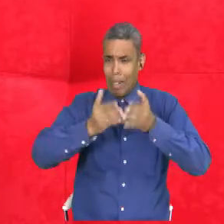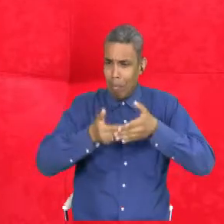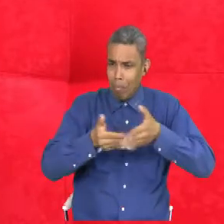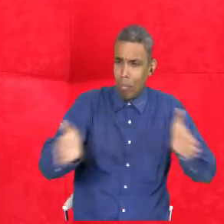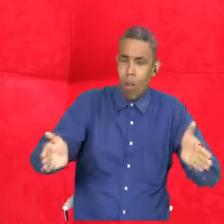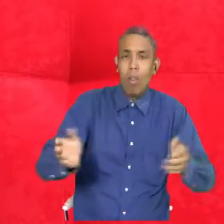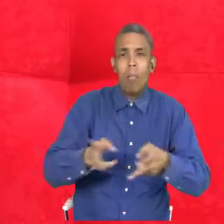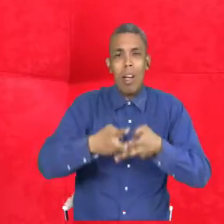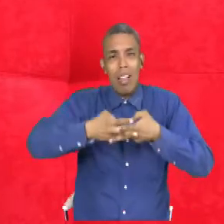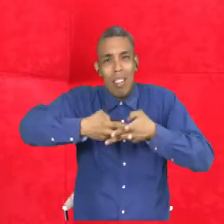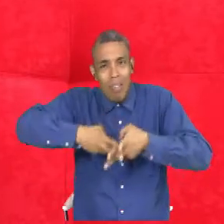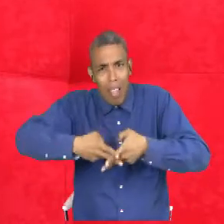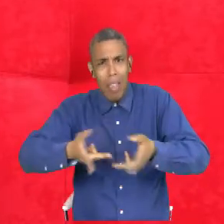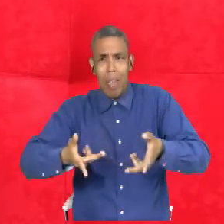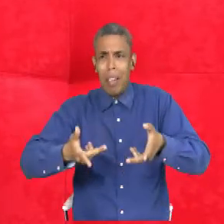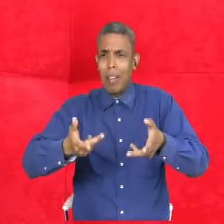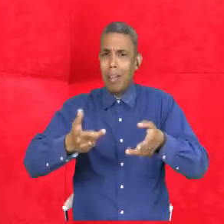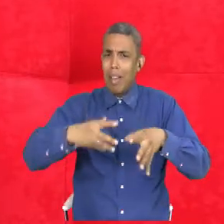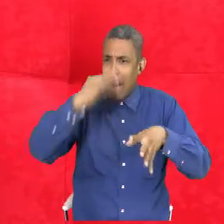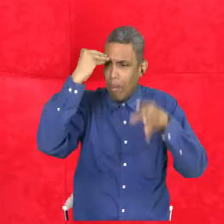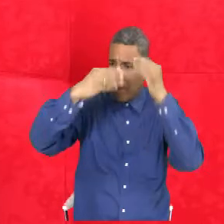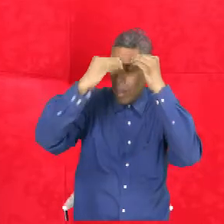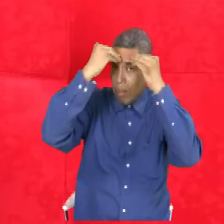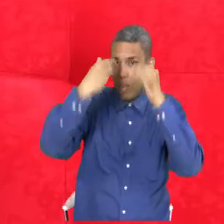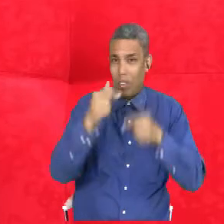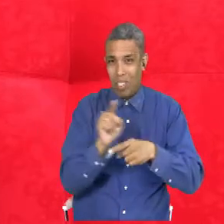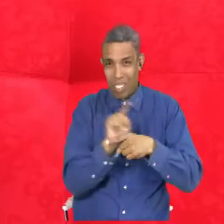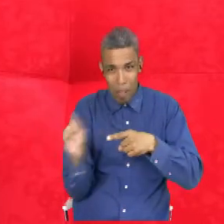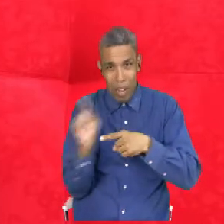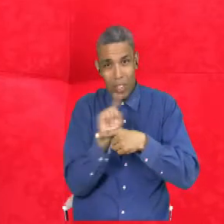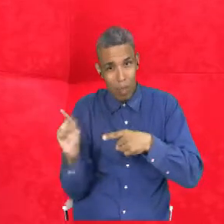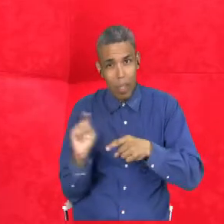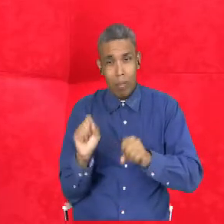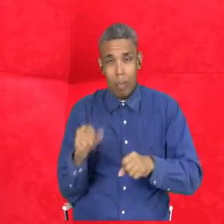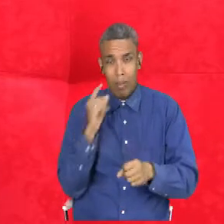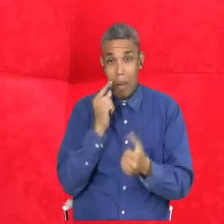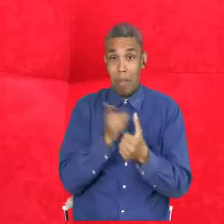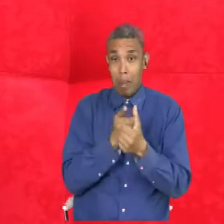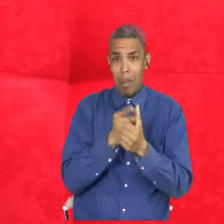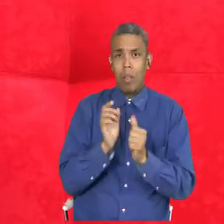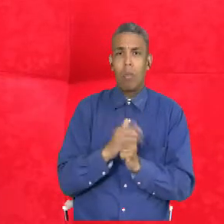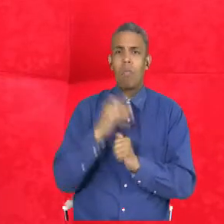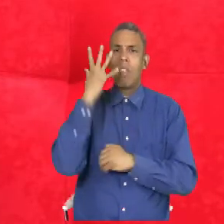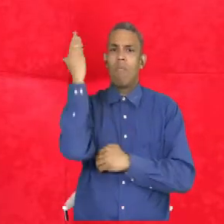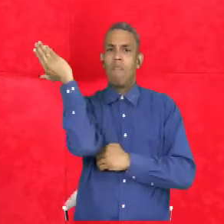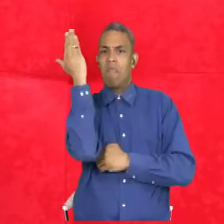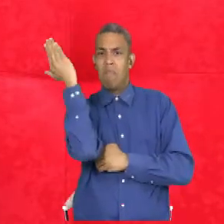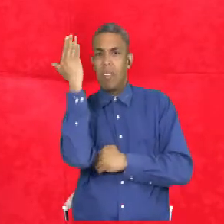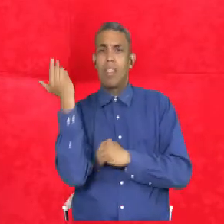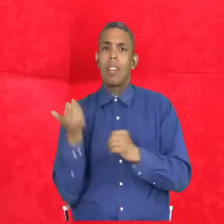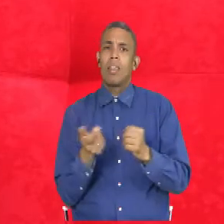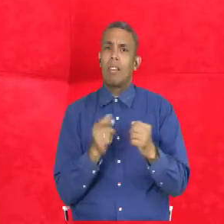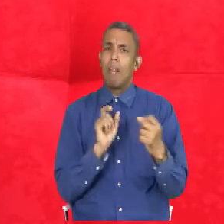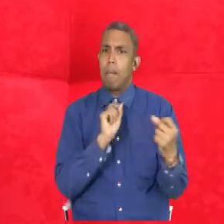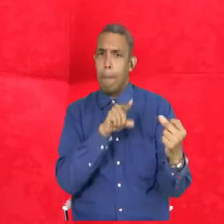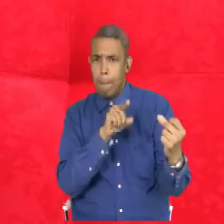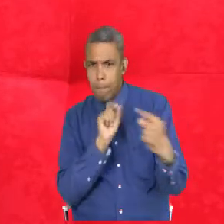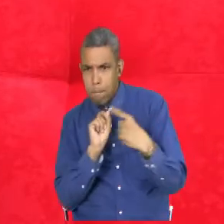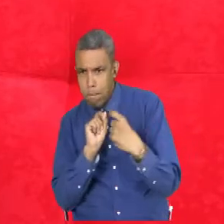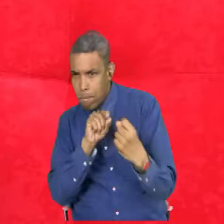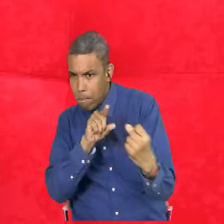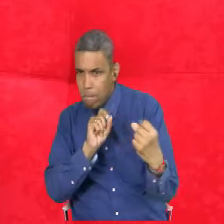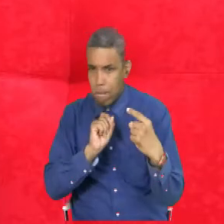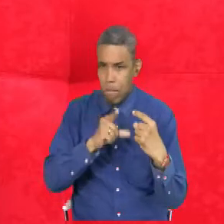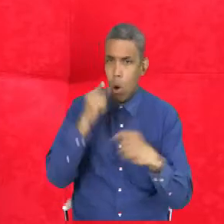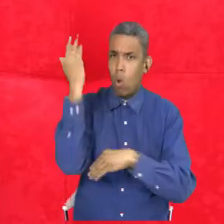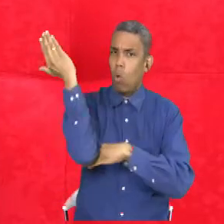durante la semana. Vamos a iniciar primero con un cineforo para los jóvenes para que puedan ver una película,